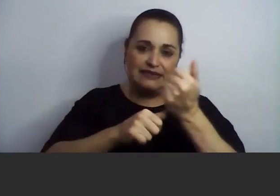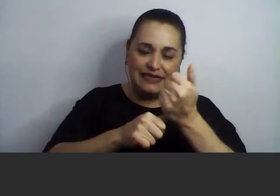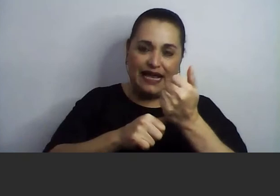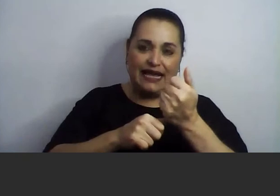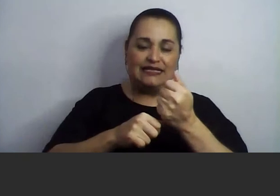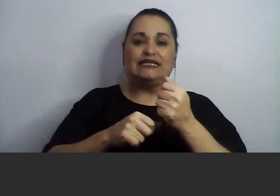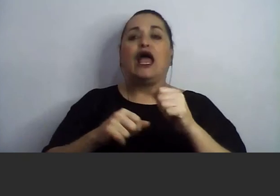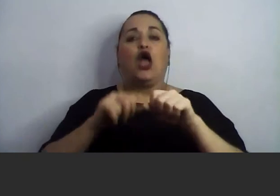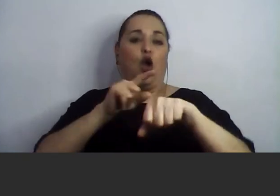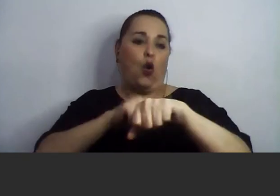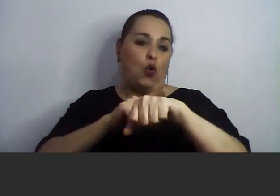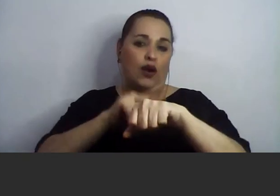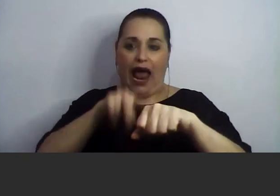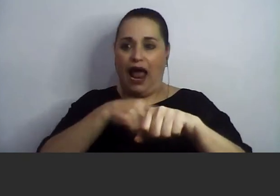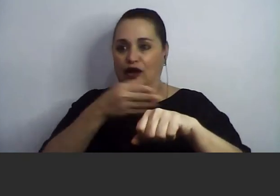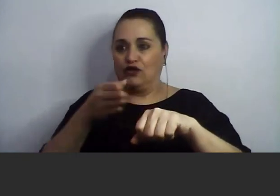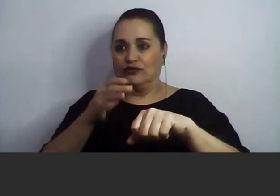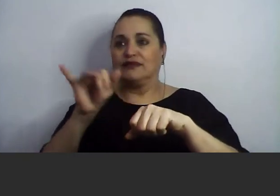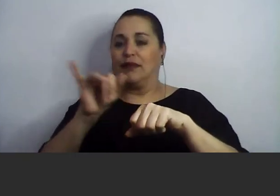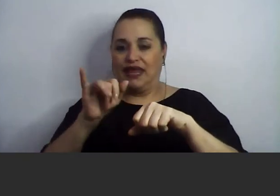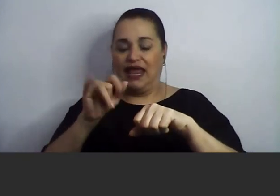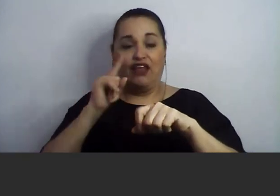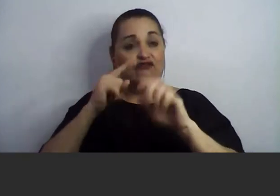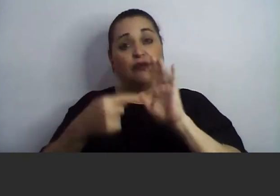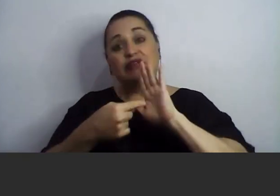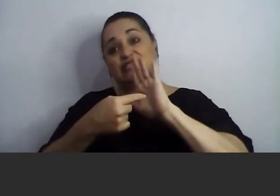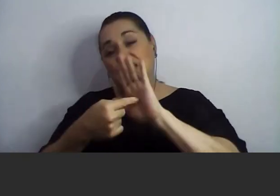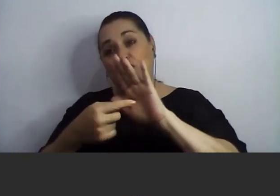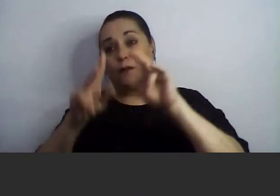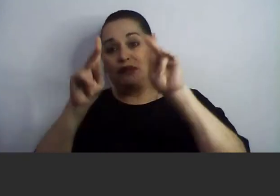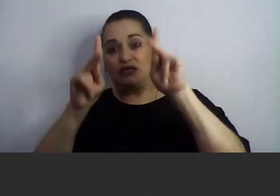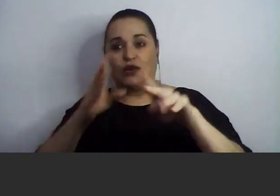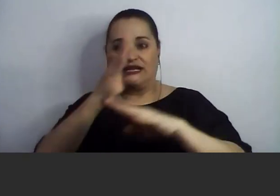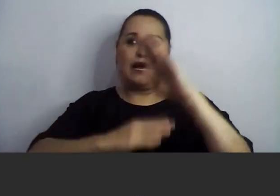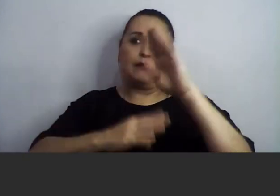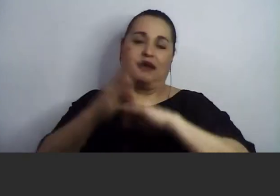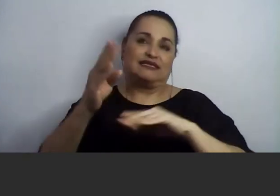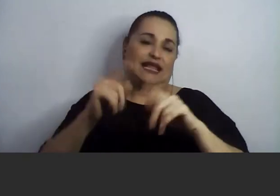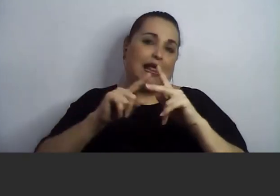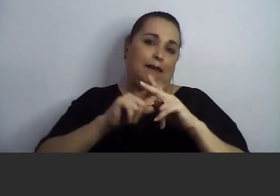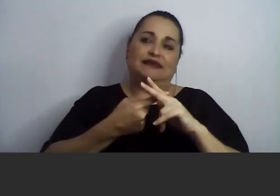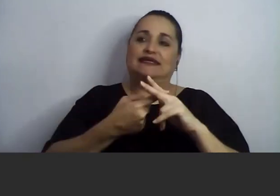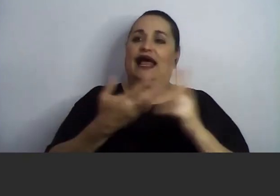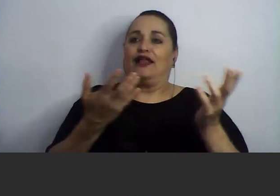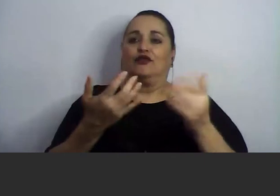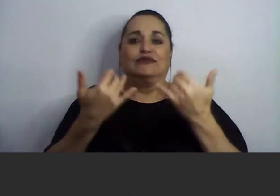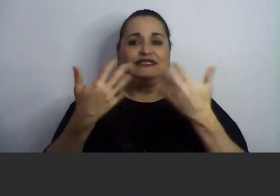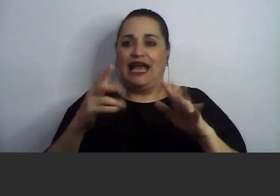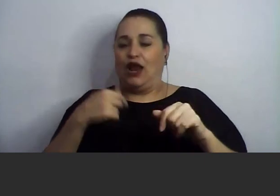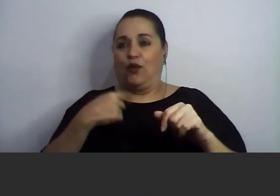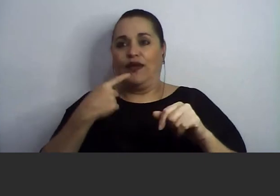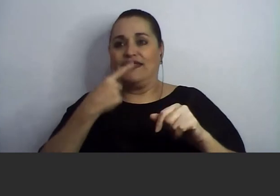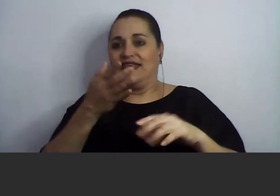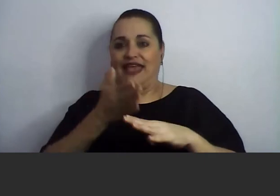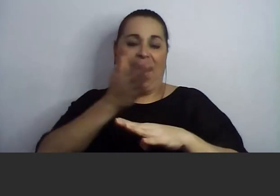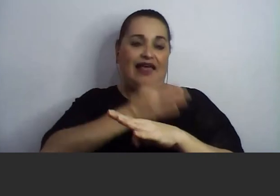y por los horarios en los que ocurren y si es representación de personas con discapacidad bueno empezando por lo que ya mencionaba